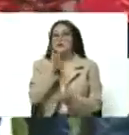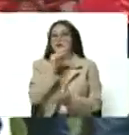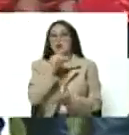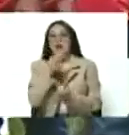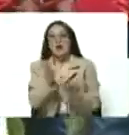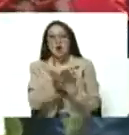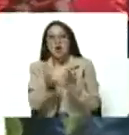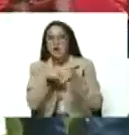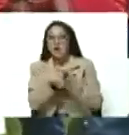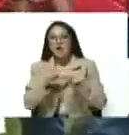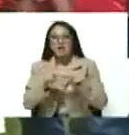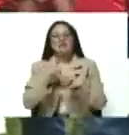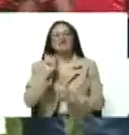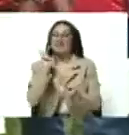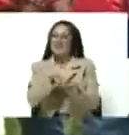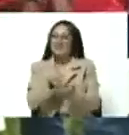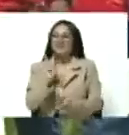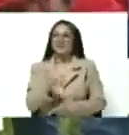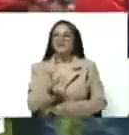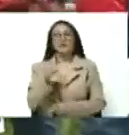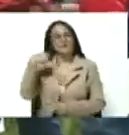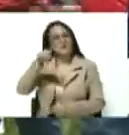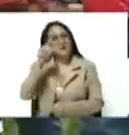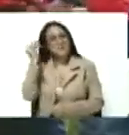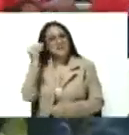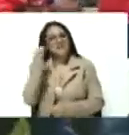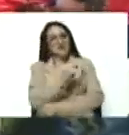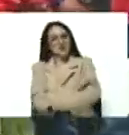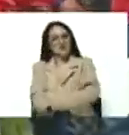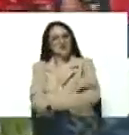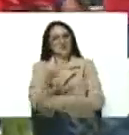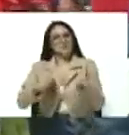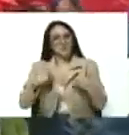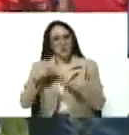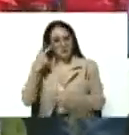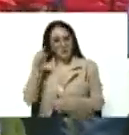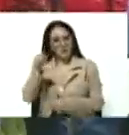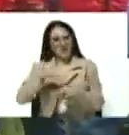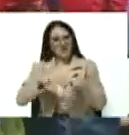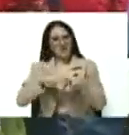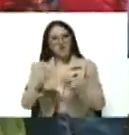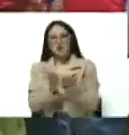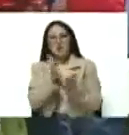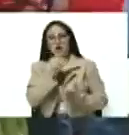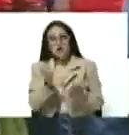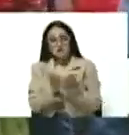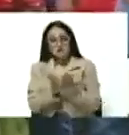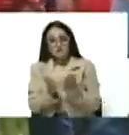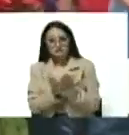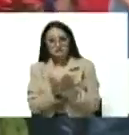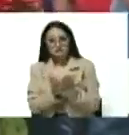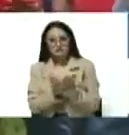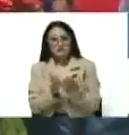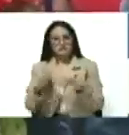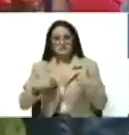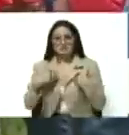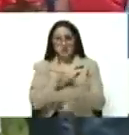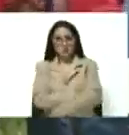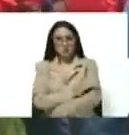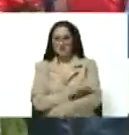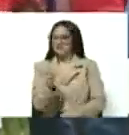Solo lo podemos hacer nosotros. ¿Ustedes creen que la derecha gobernando se va a preocupar por un niño que no estudie? Esa no existe en